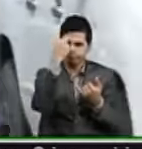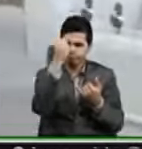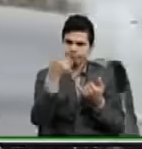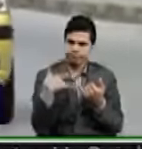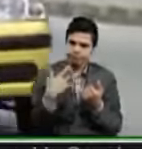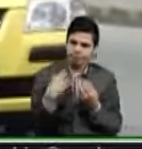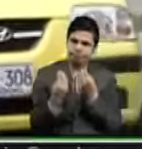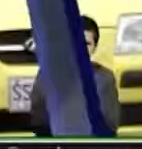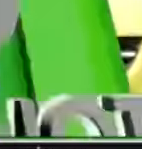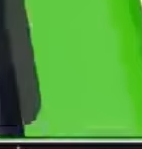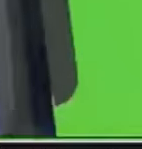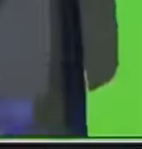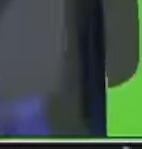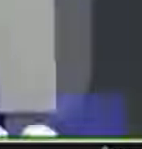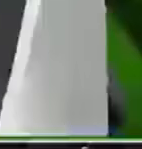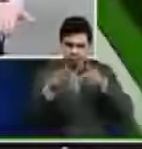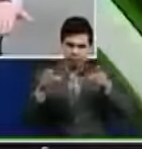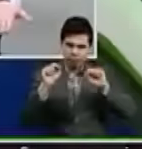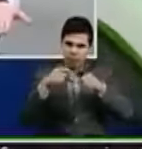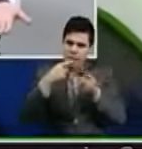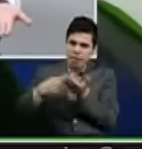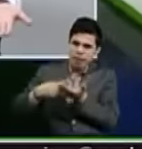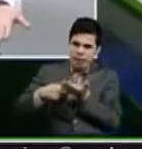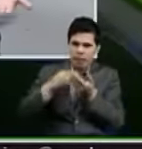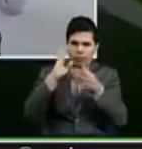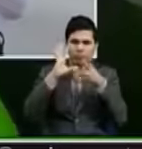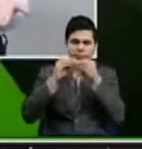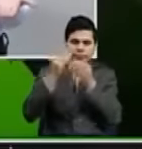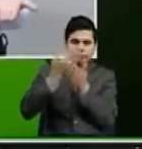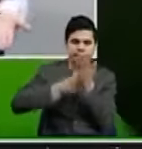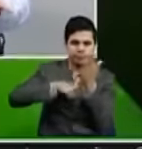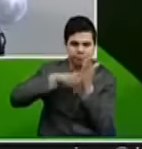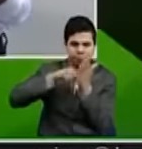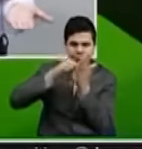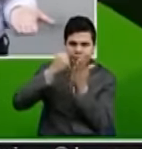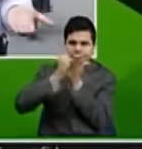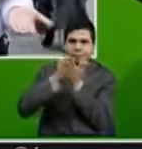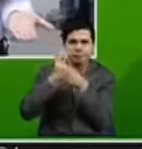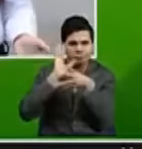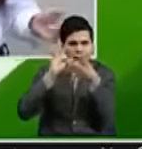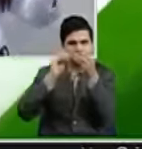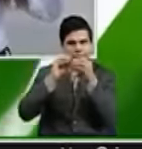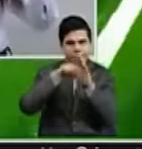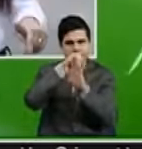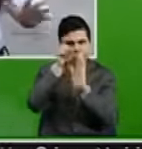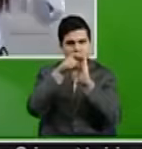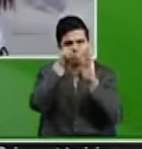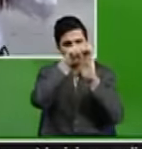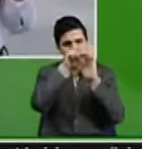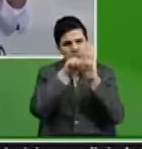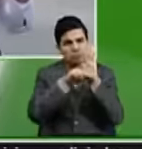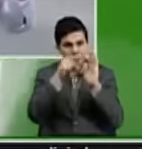ellos y puedan llegar a un acuerdo donde se firme ese documento y se derogue definitivamente